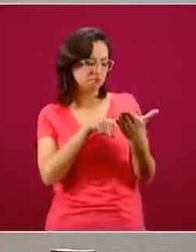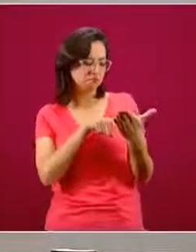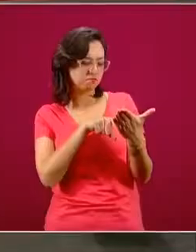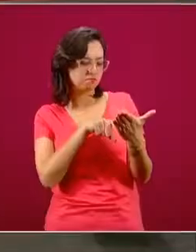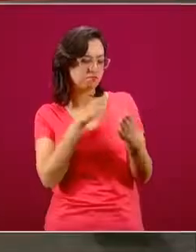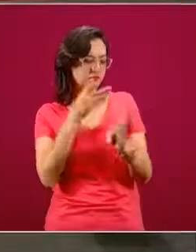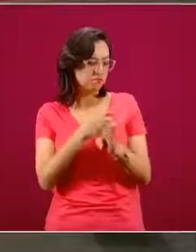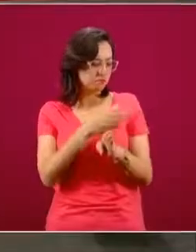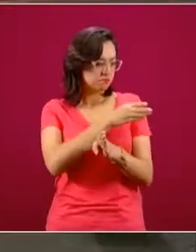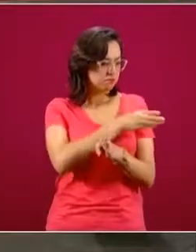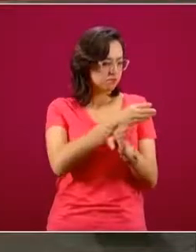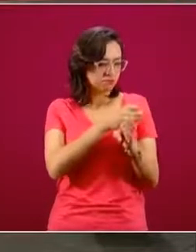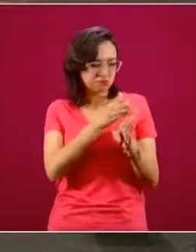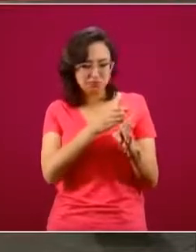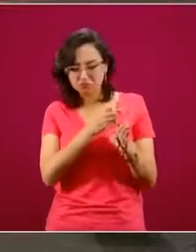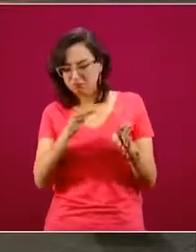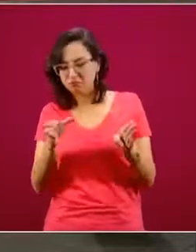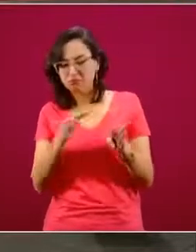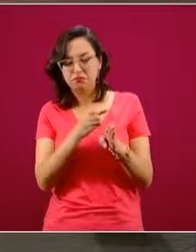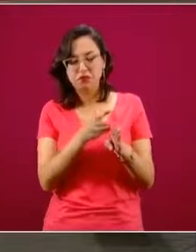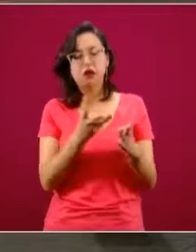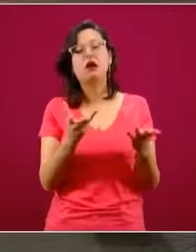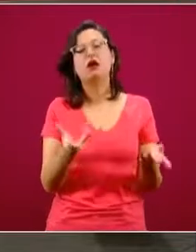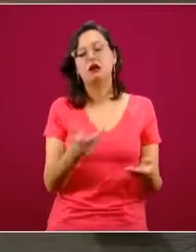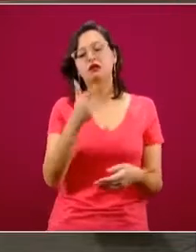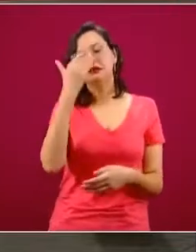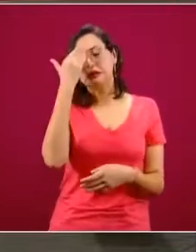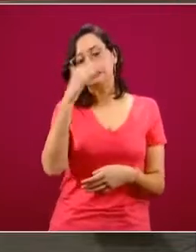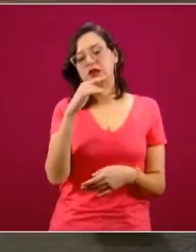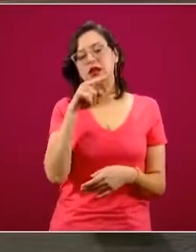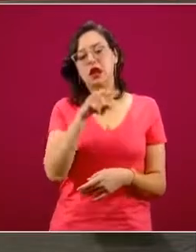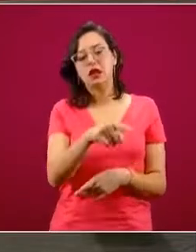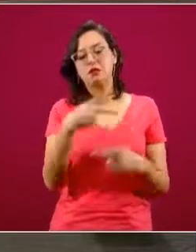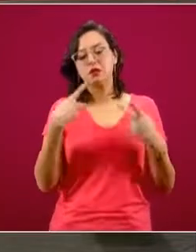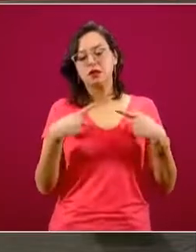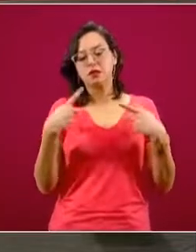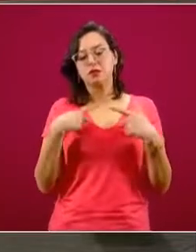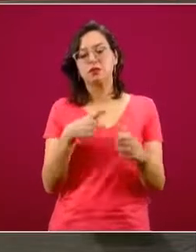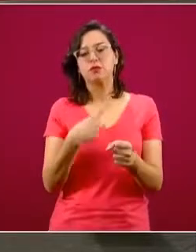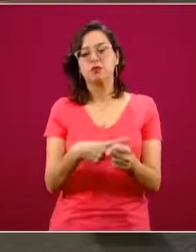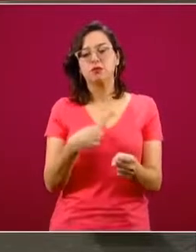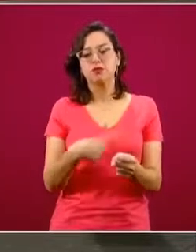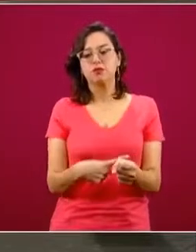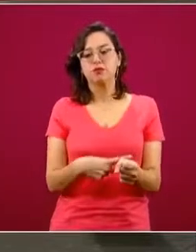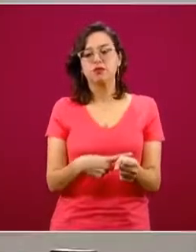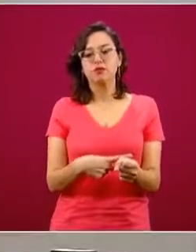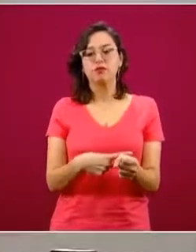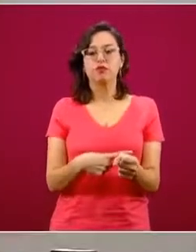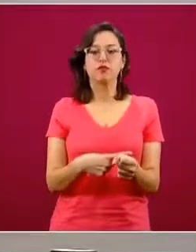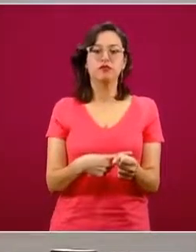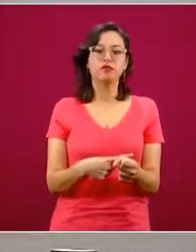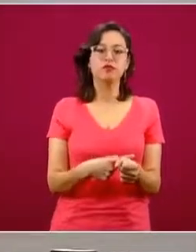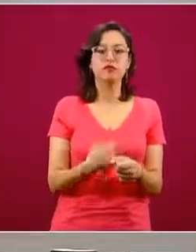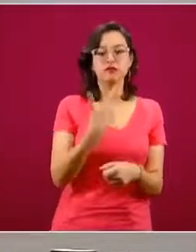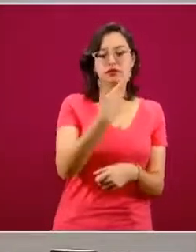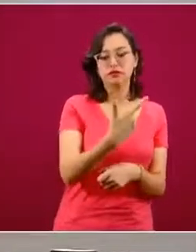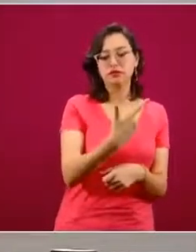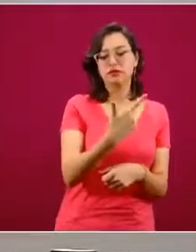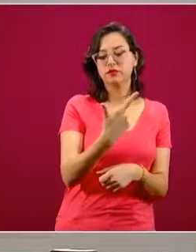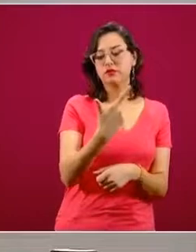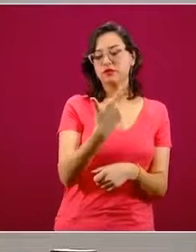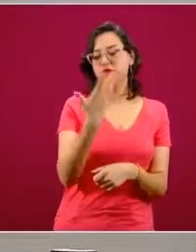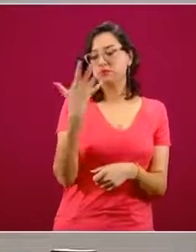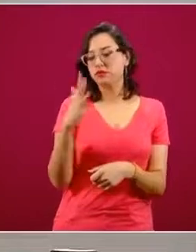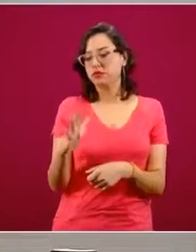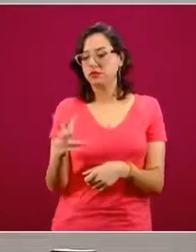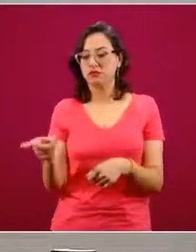los antecedentes, por ejemplo, se conoce que el paciente en un promedio de 7 a 10 días antes de